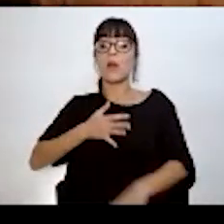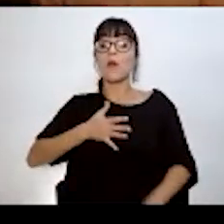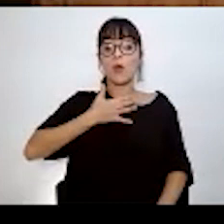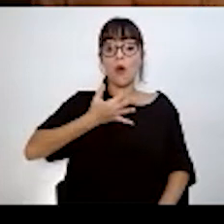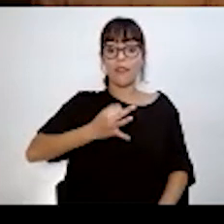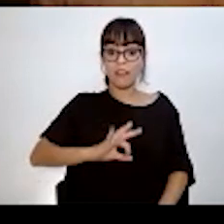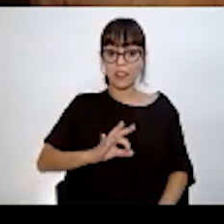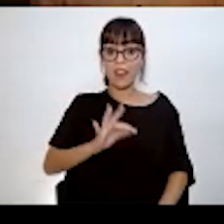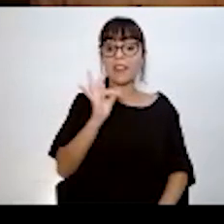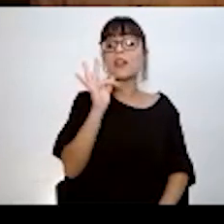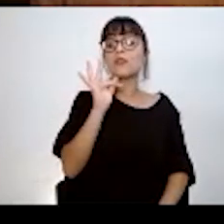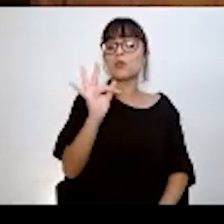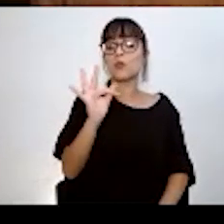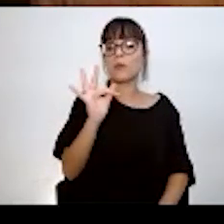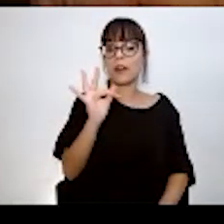sumatorio